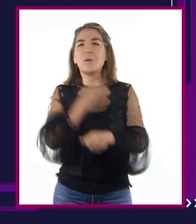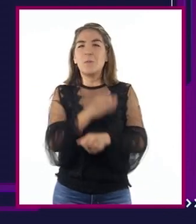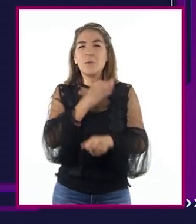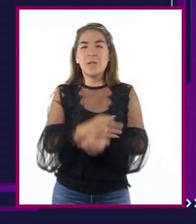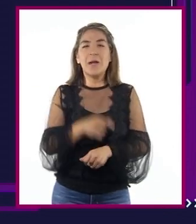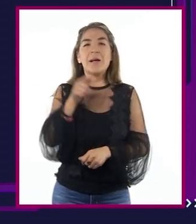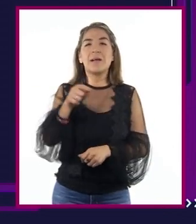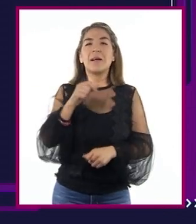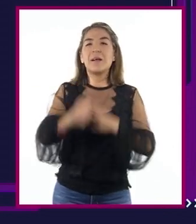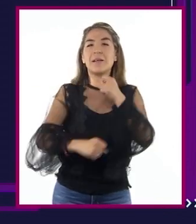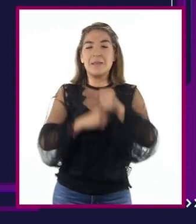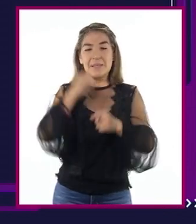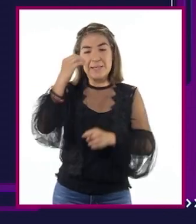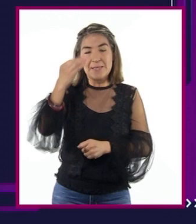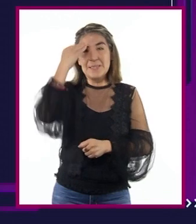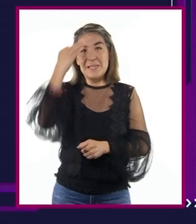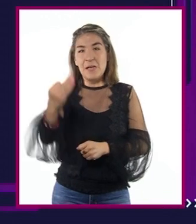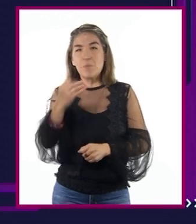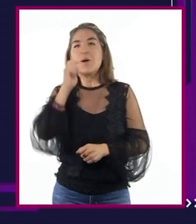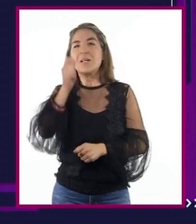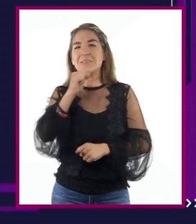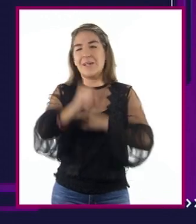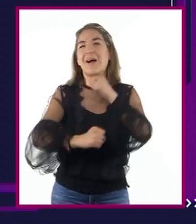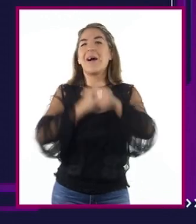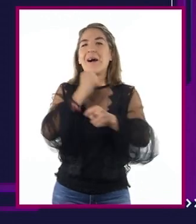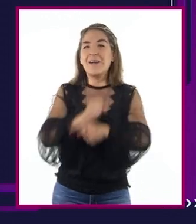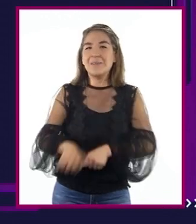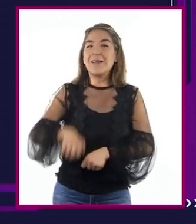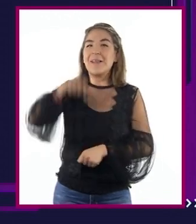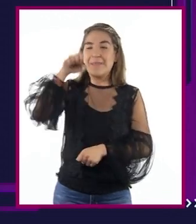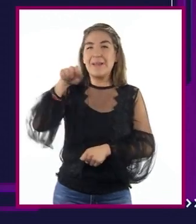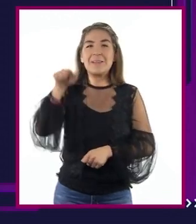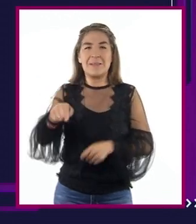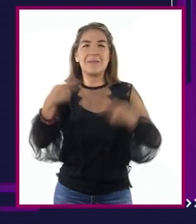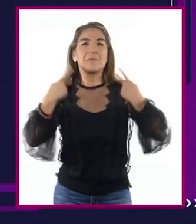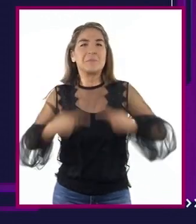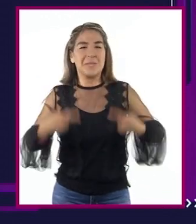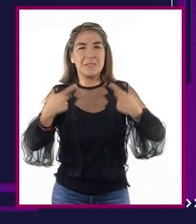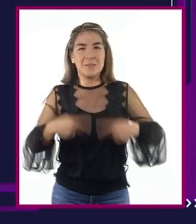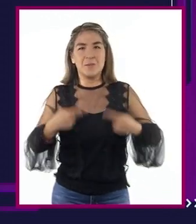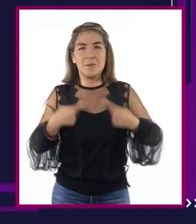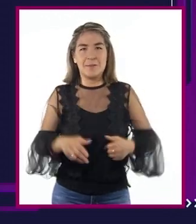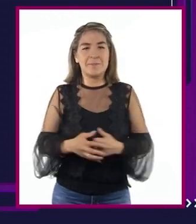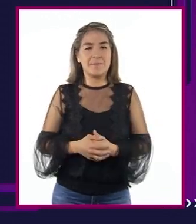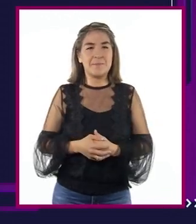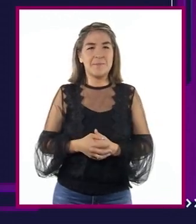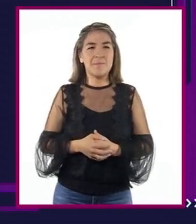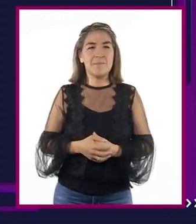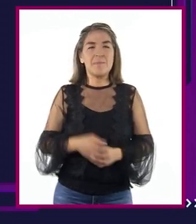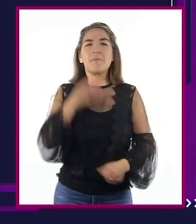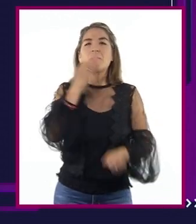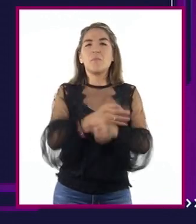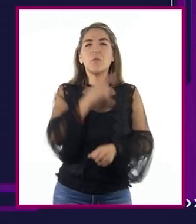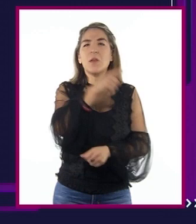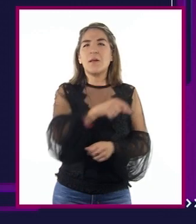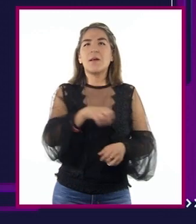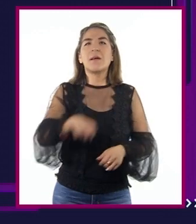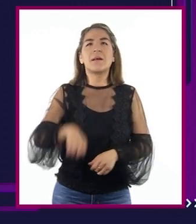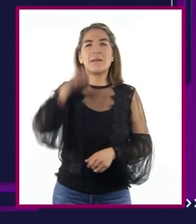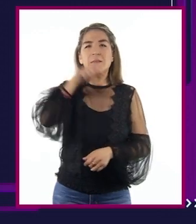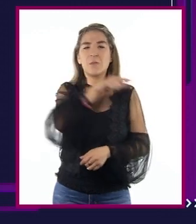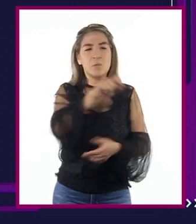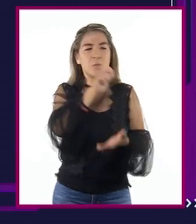se registra el tiempo, o sea, la edad en años de esa persona. ¿Qué se registra en el